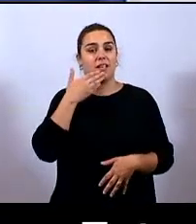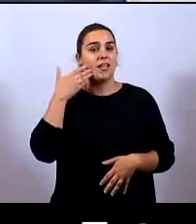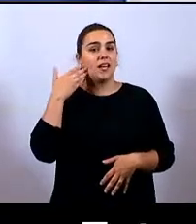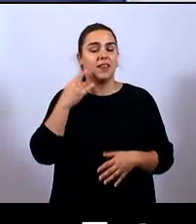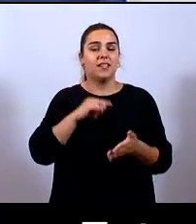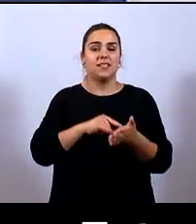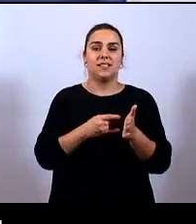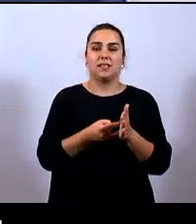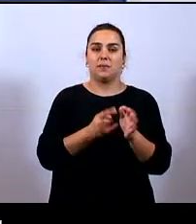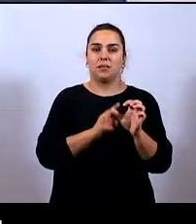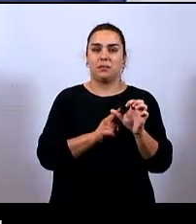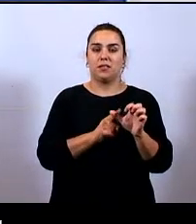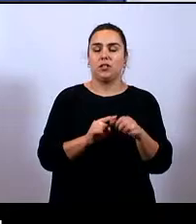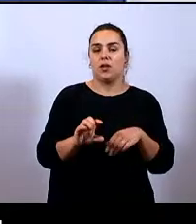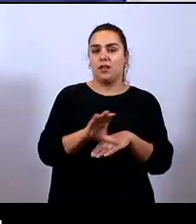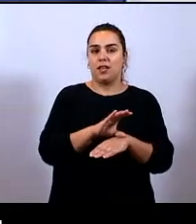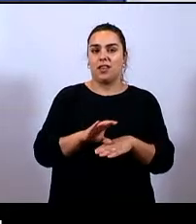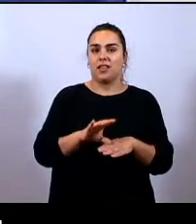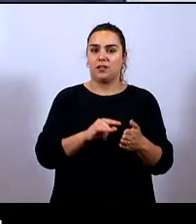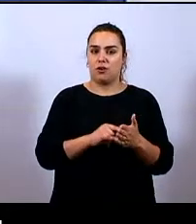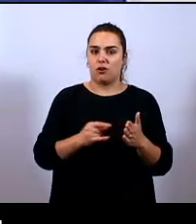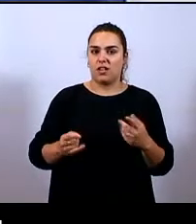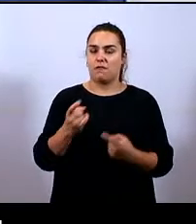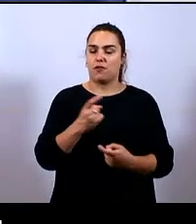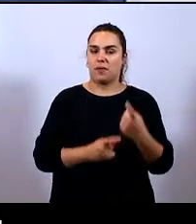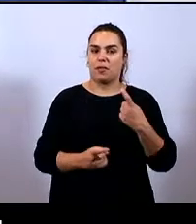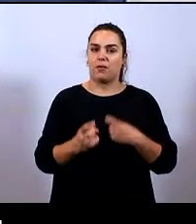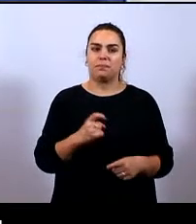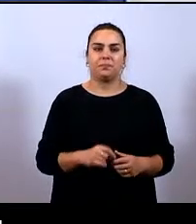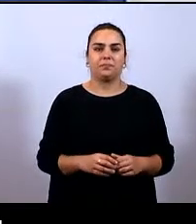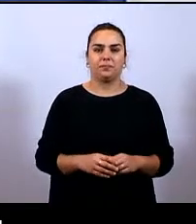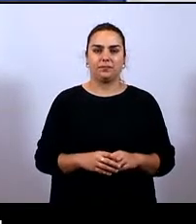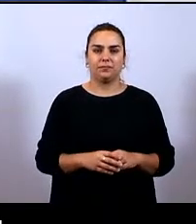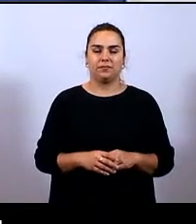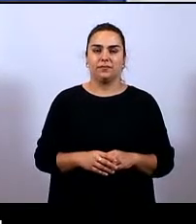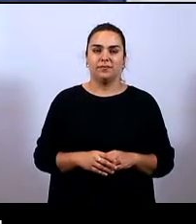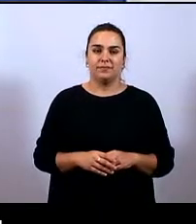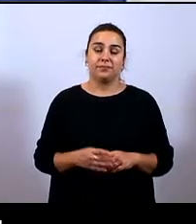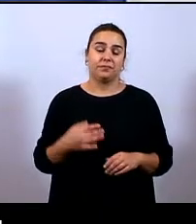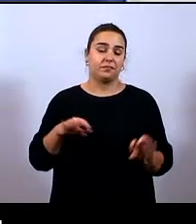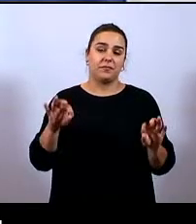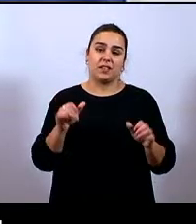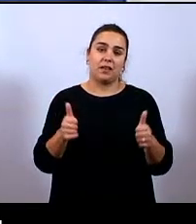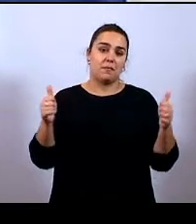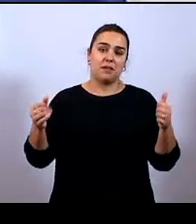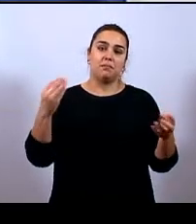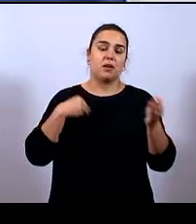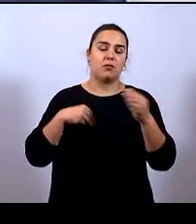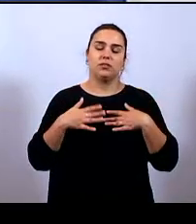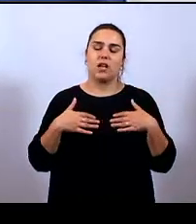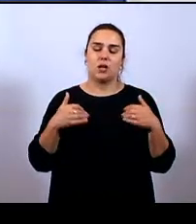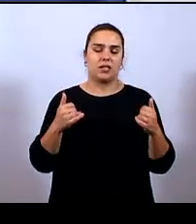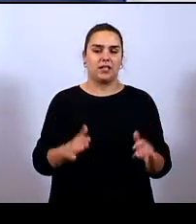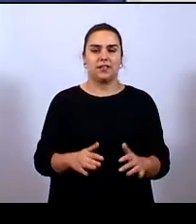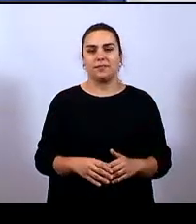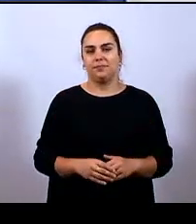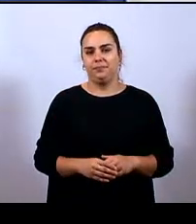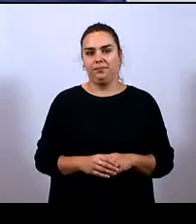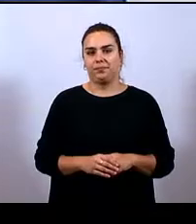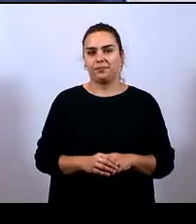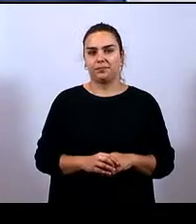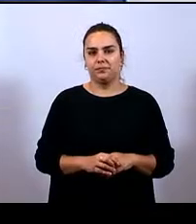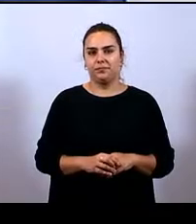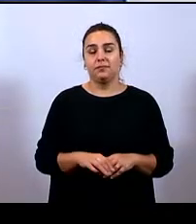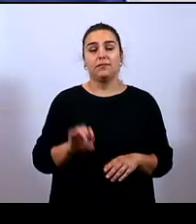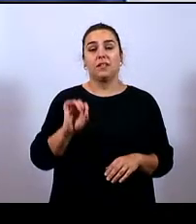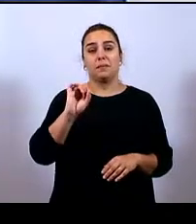extremeño de ciencia, tecnología e información. Es todo por mi parte. Ahora me pongo a su disposición por si tienen alguna pregunta, en primer